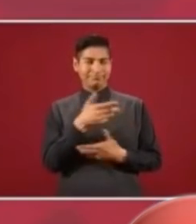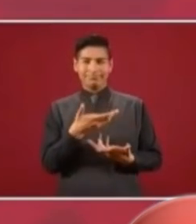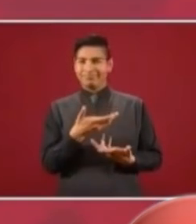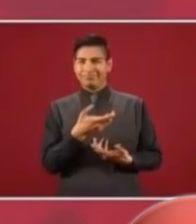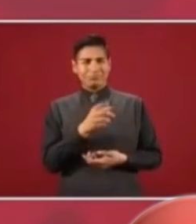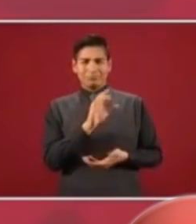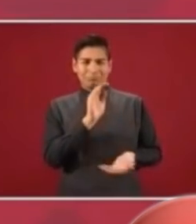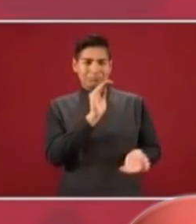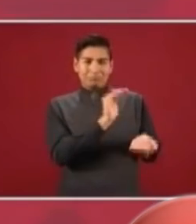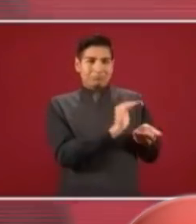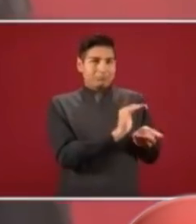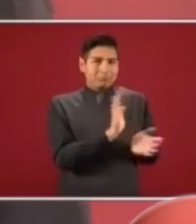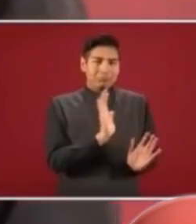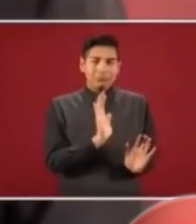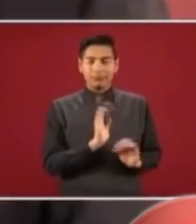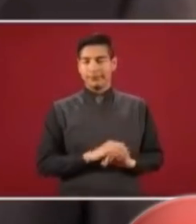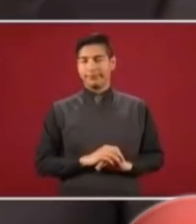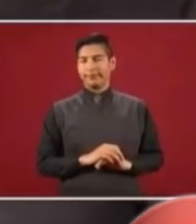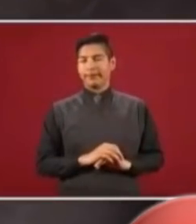forma